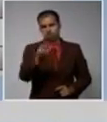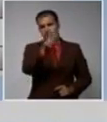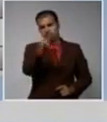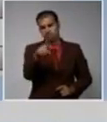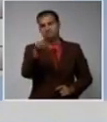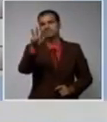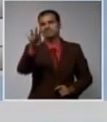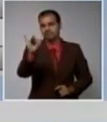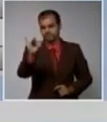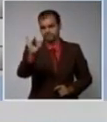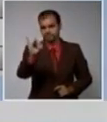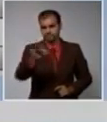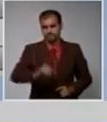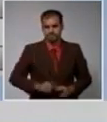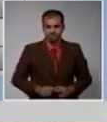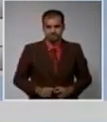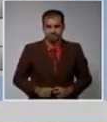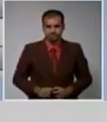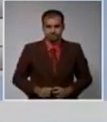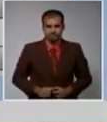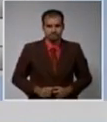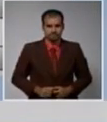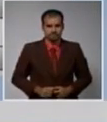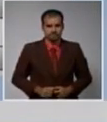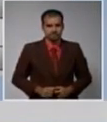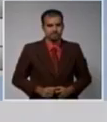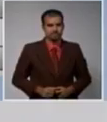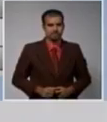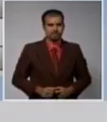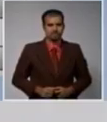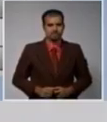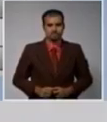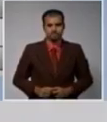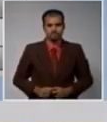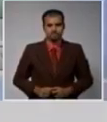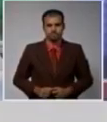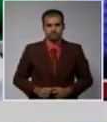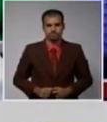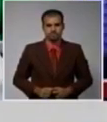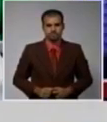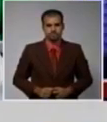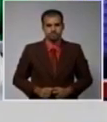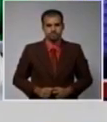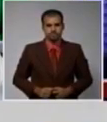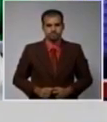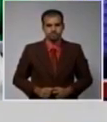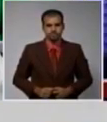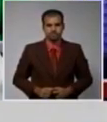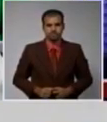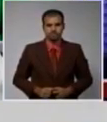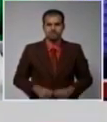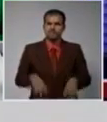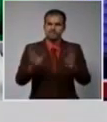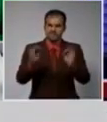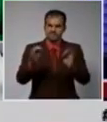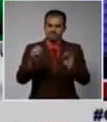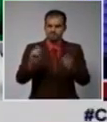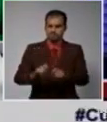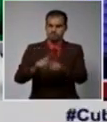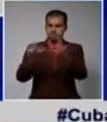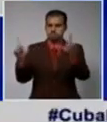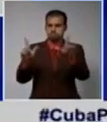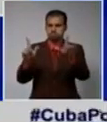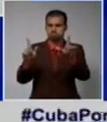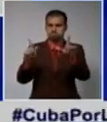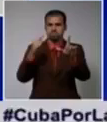2,37% de las muestras analizadas. En el gráfico que siempre se pone se ve la